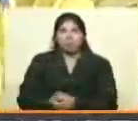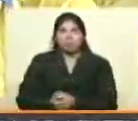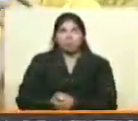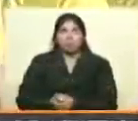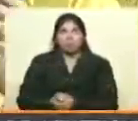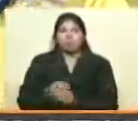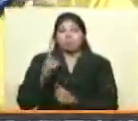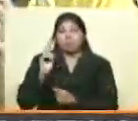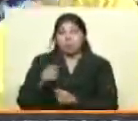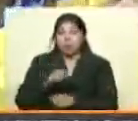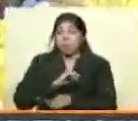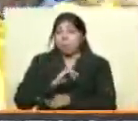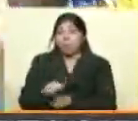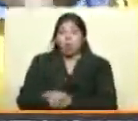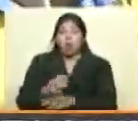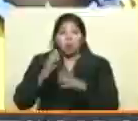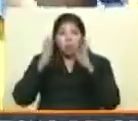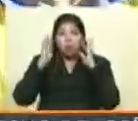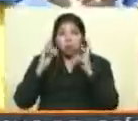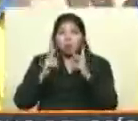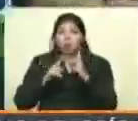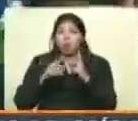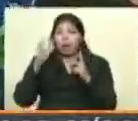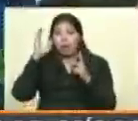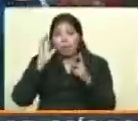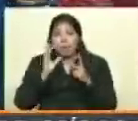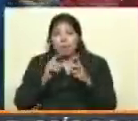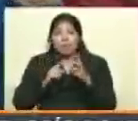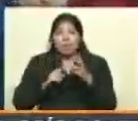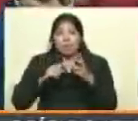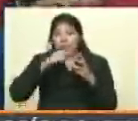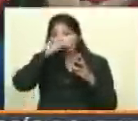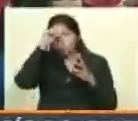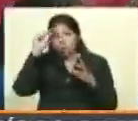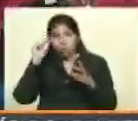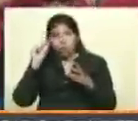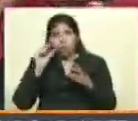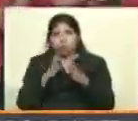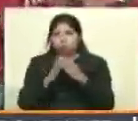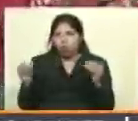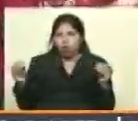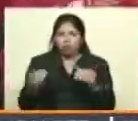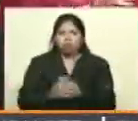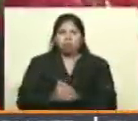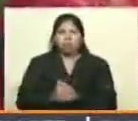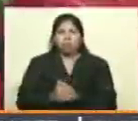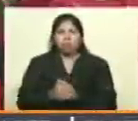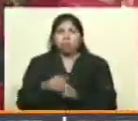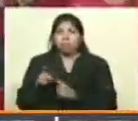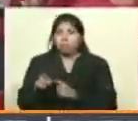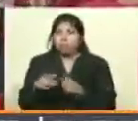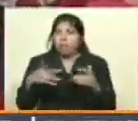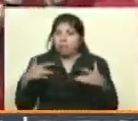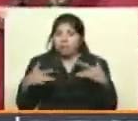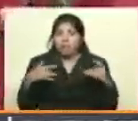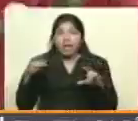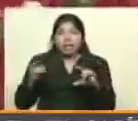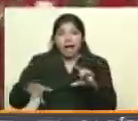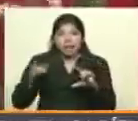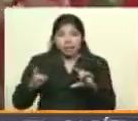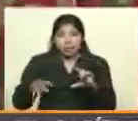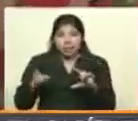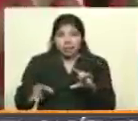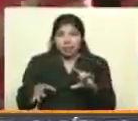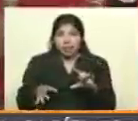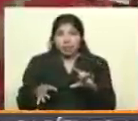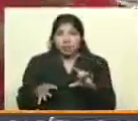de Julio Borges, de Ramos Alup y de Capriles Radosky. Ha precisado que esta jornada de carnetización del Partido Socialista Unido